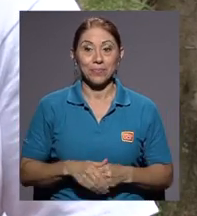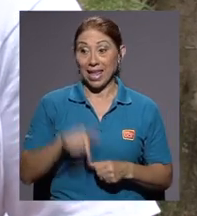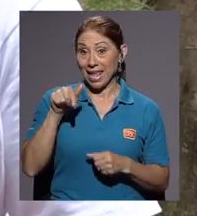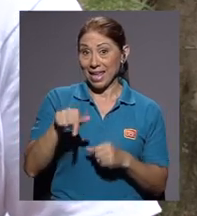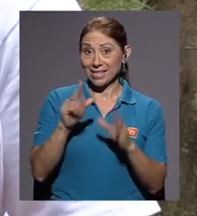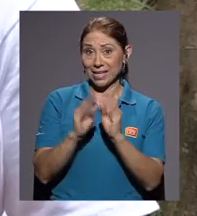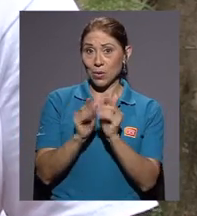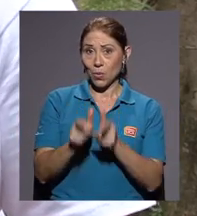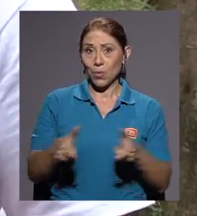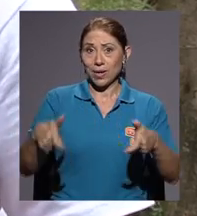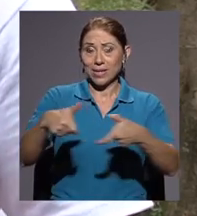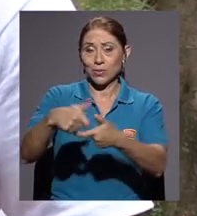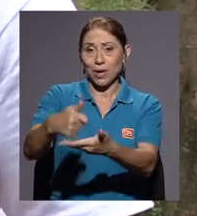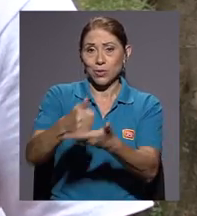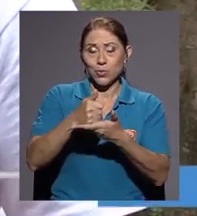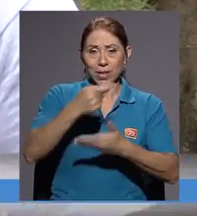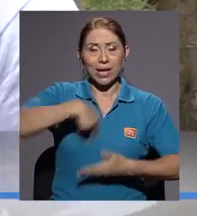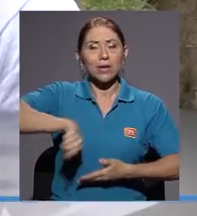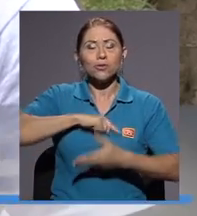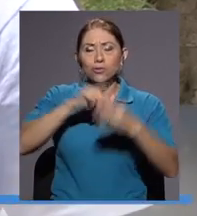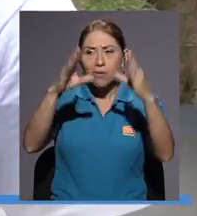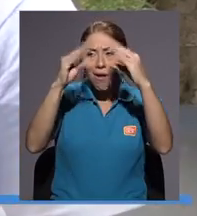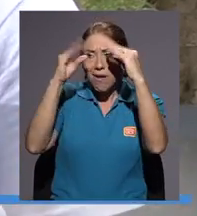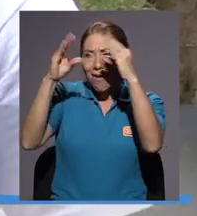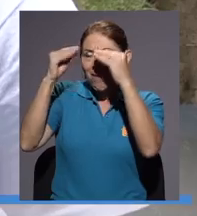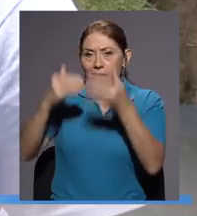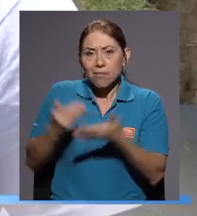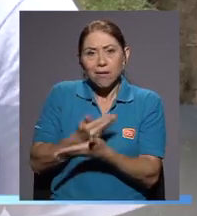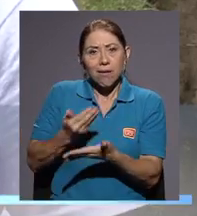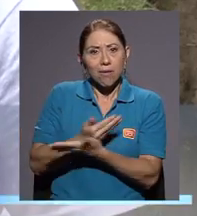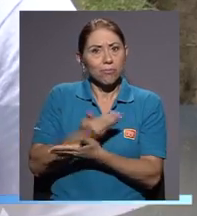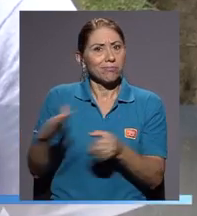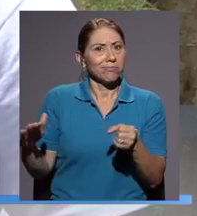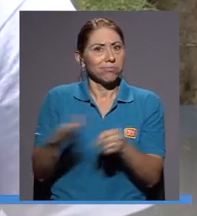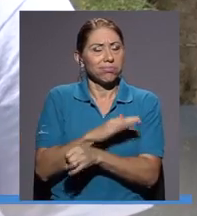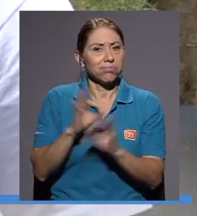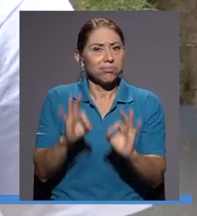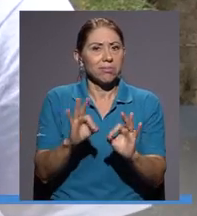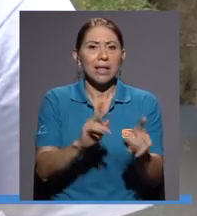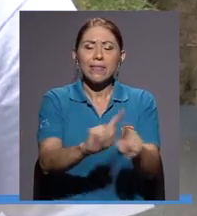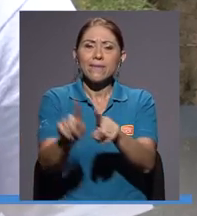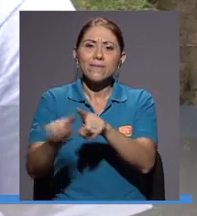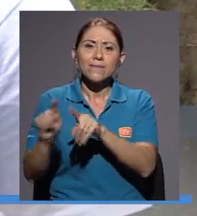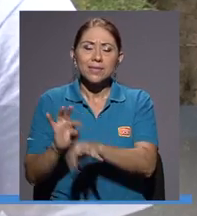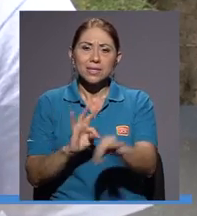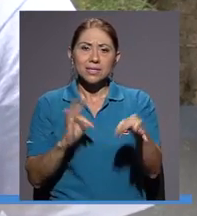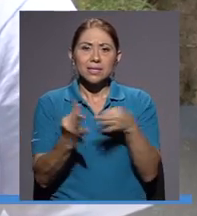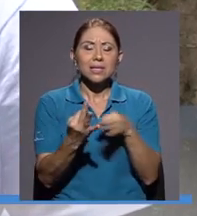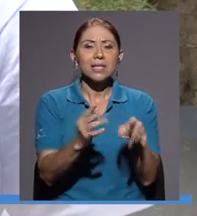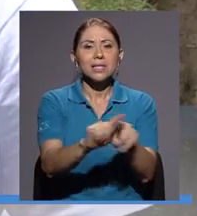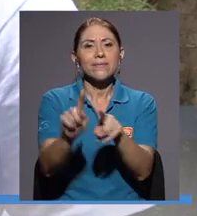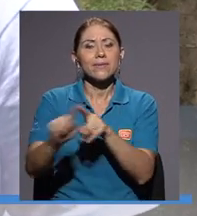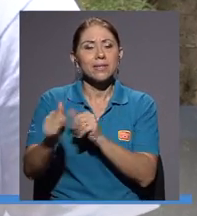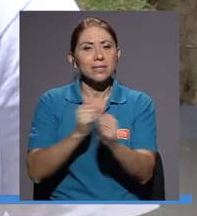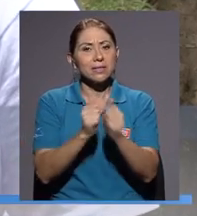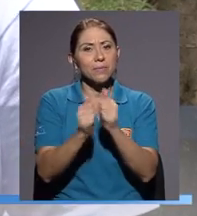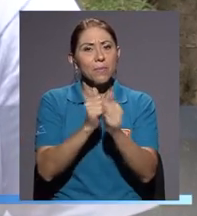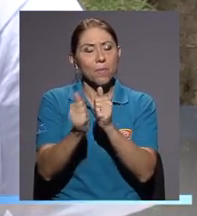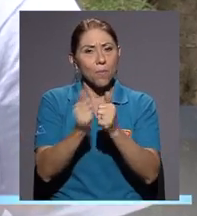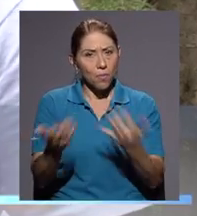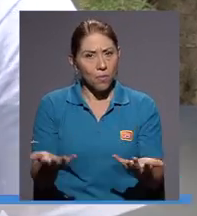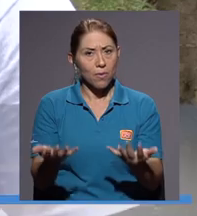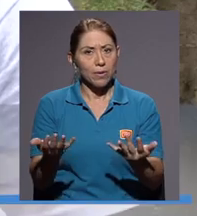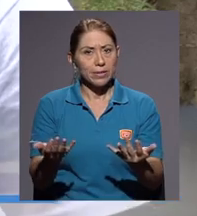a actualizarnos de manera muy integral, ofrece talleres en diferentes ámbitos, con diferentes deportes, y creo que es importante